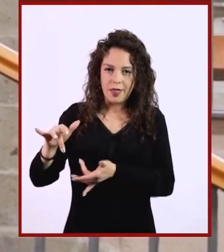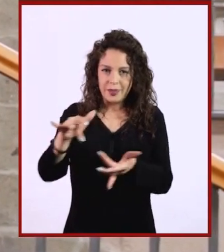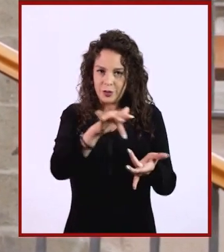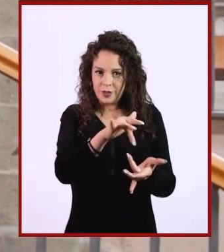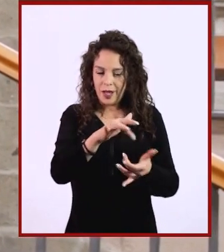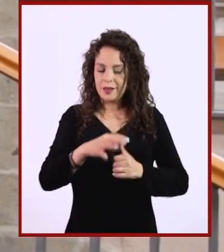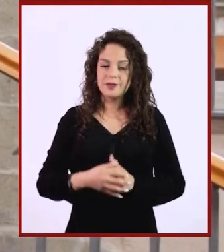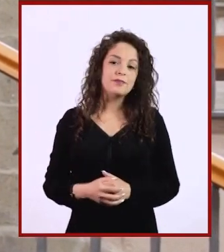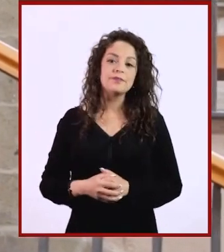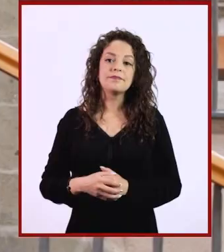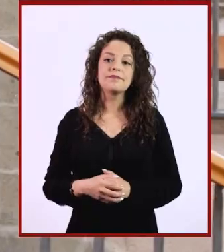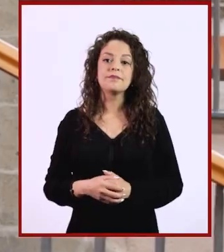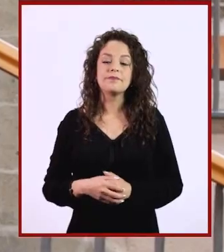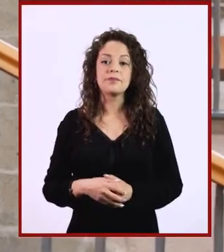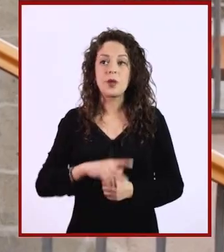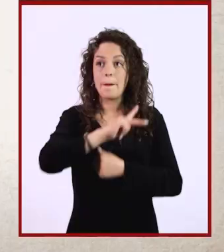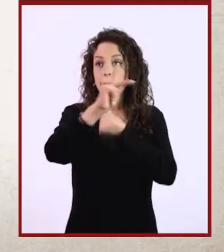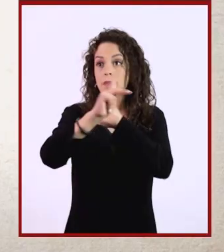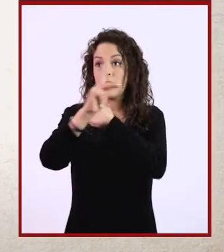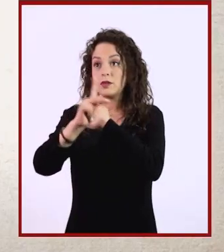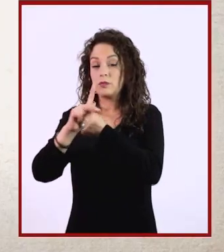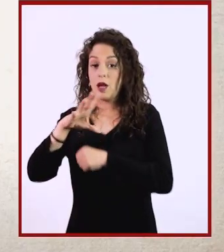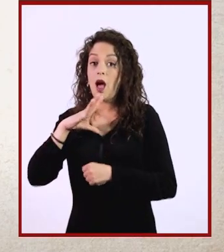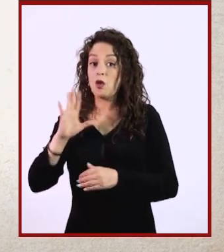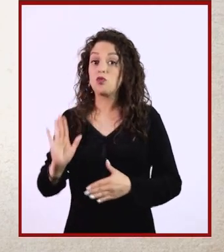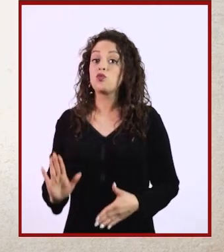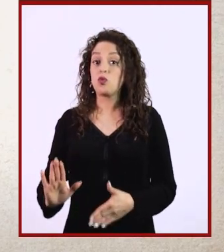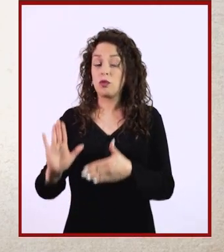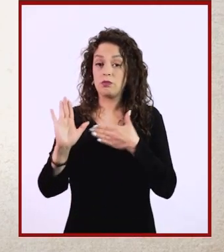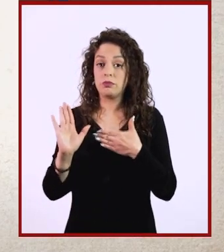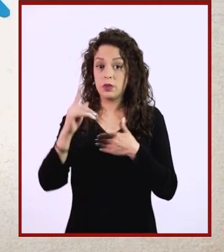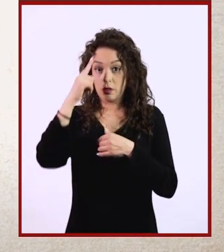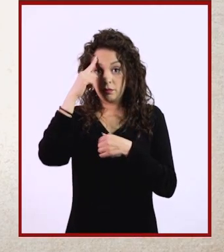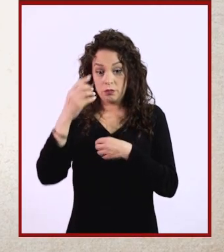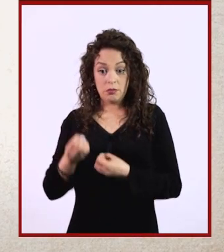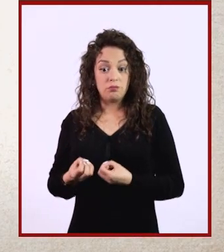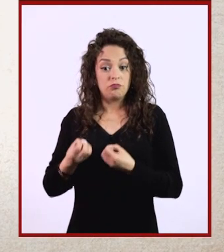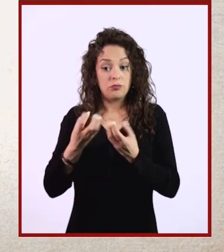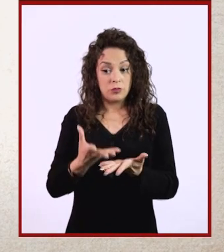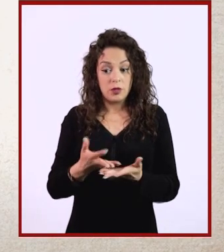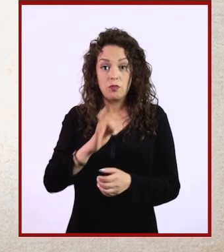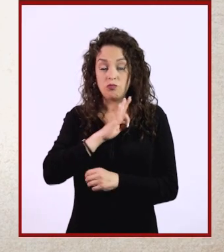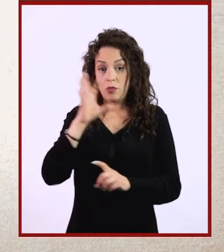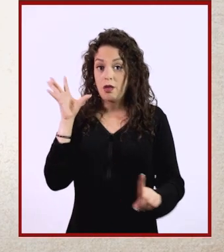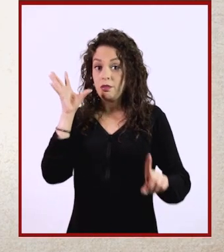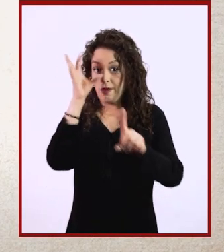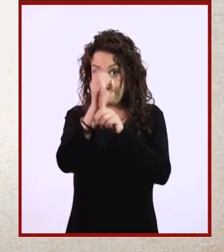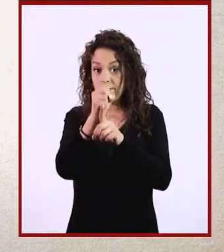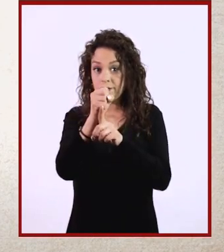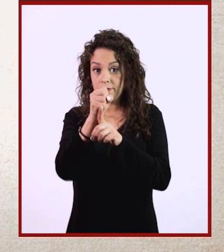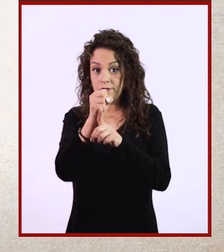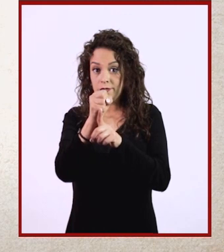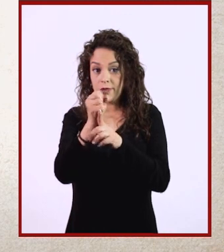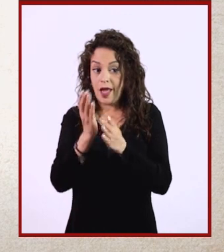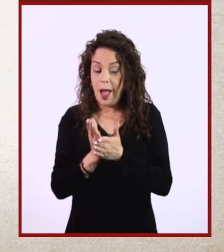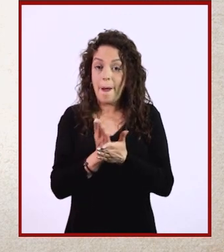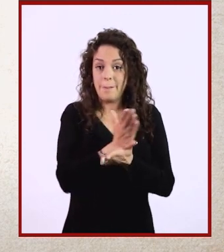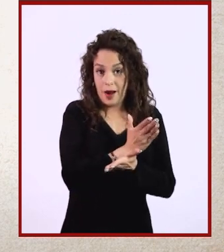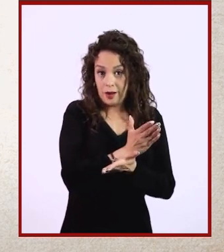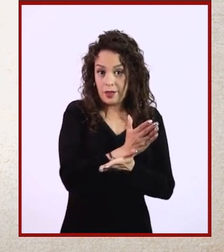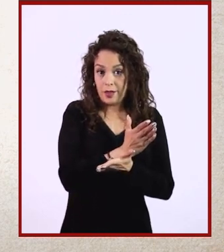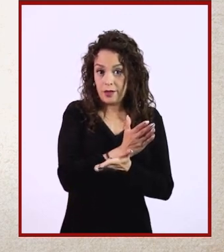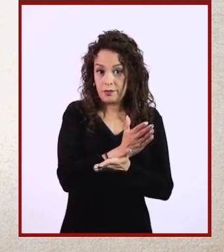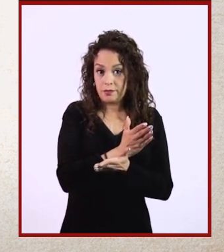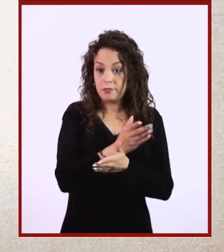Porque una cosa es lo que los países estén comprometidos a proporcionar los medios para alcanzar esos objetivos. Y otra